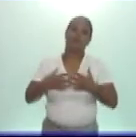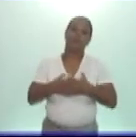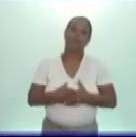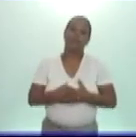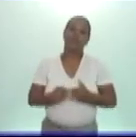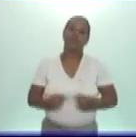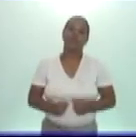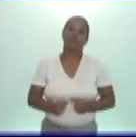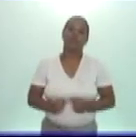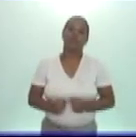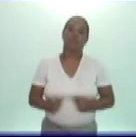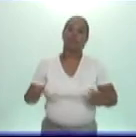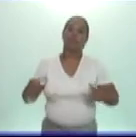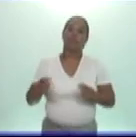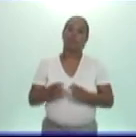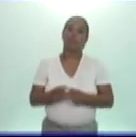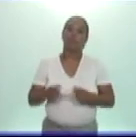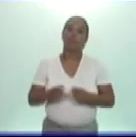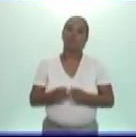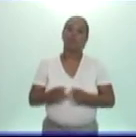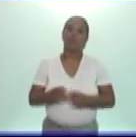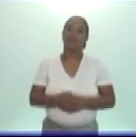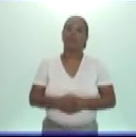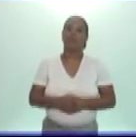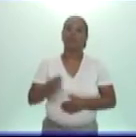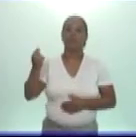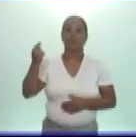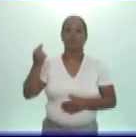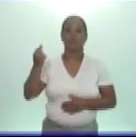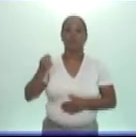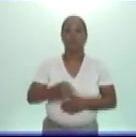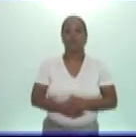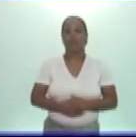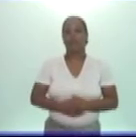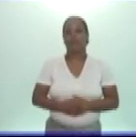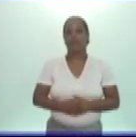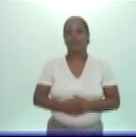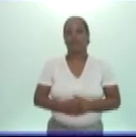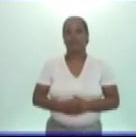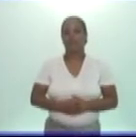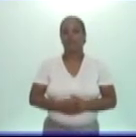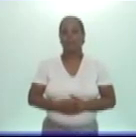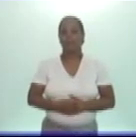se relaciona con las unidades de monetarias.